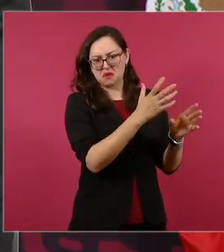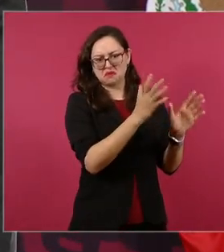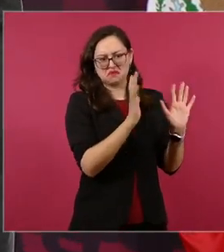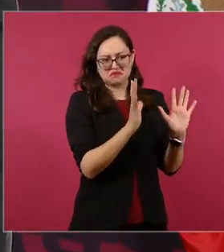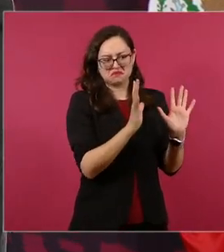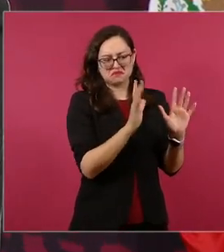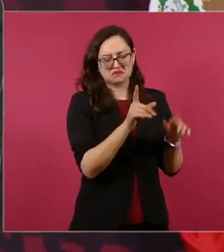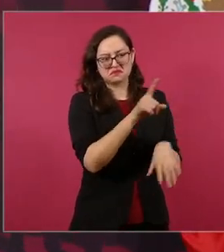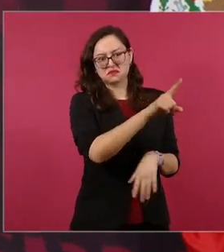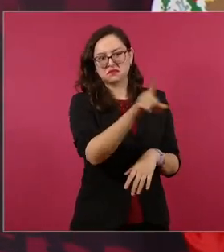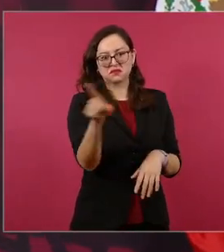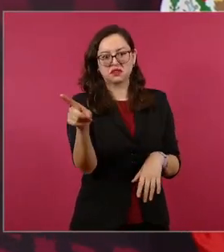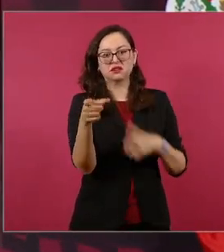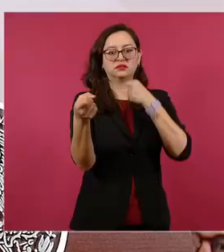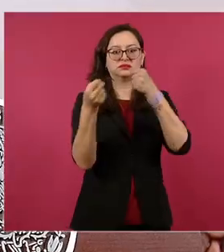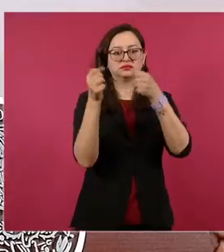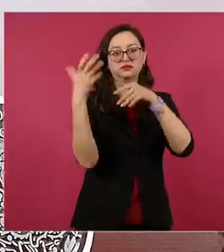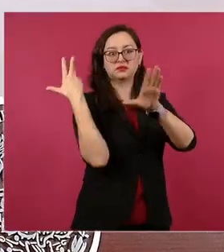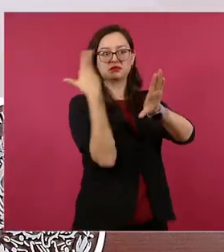todos aplaudieran